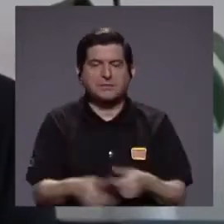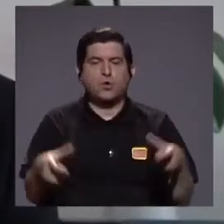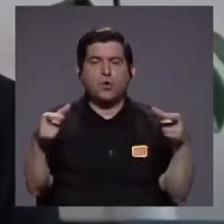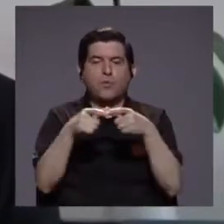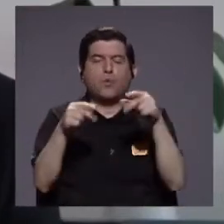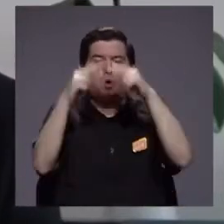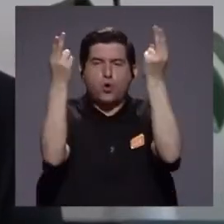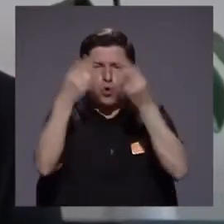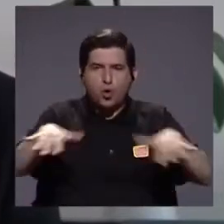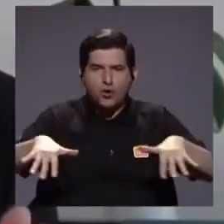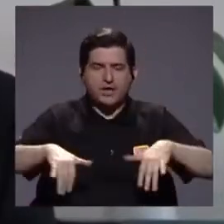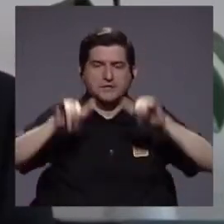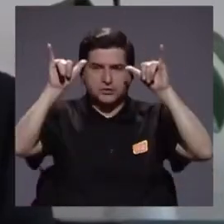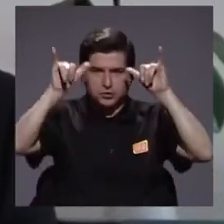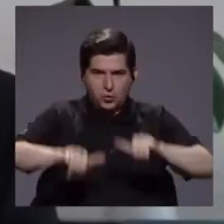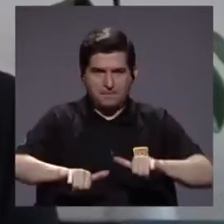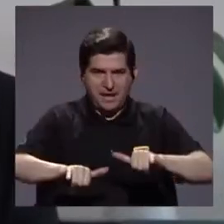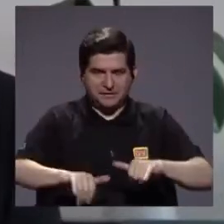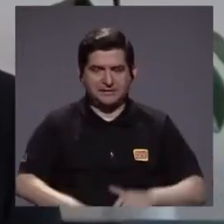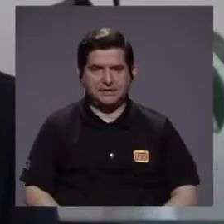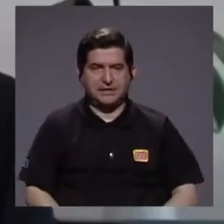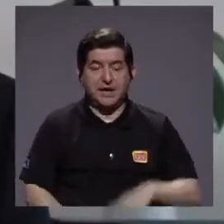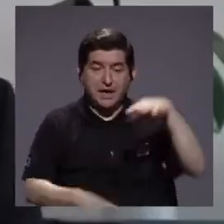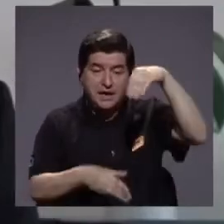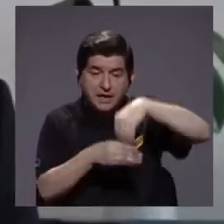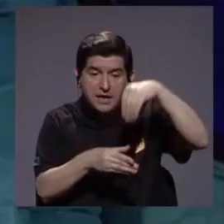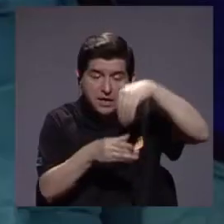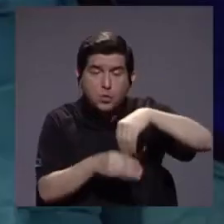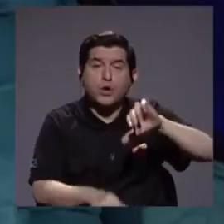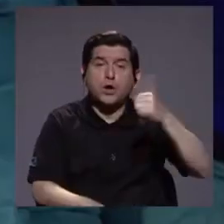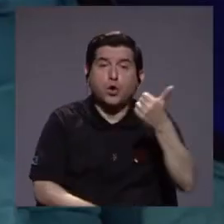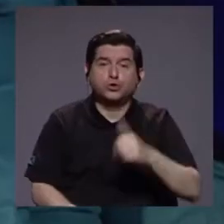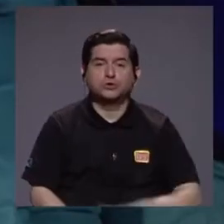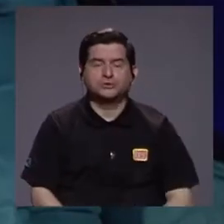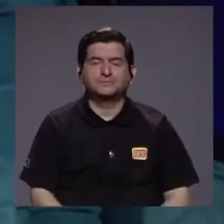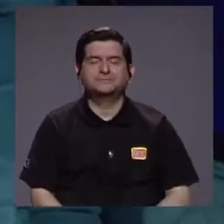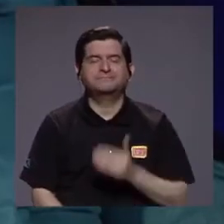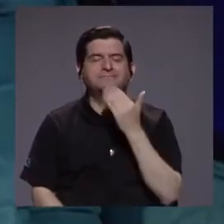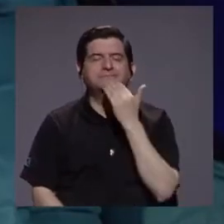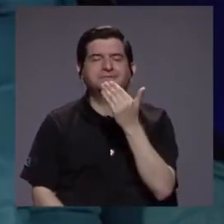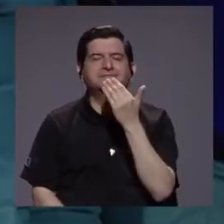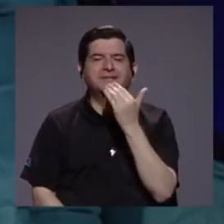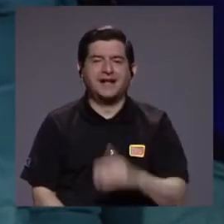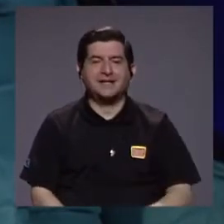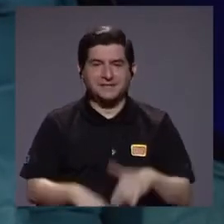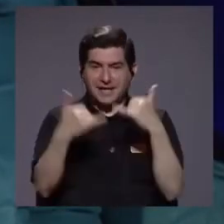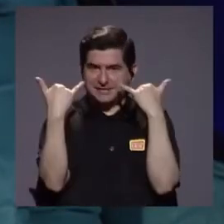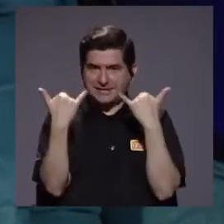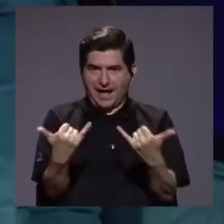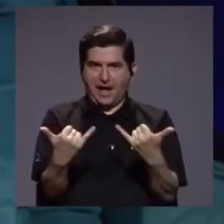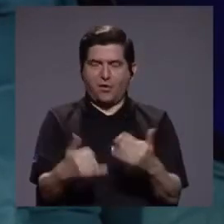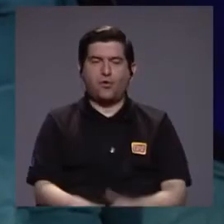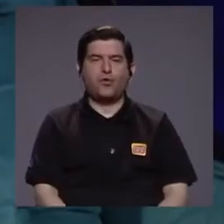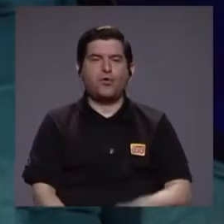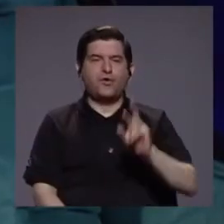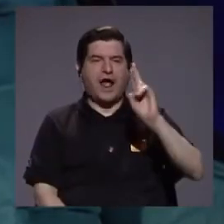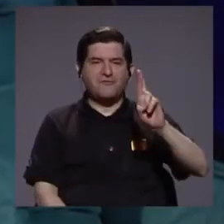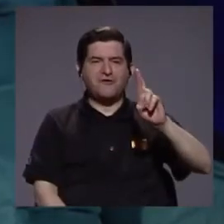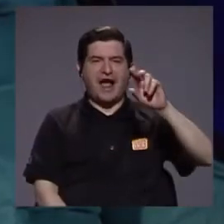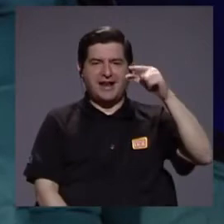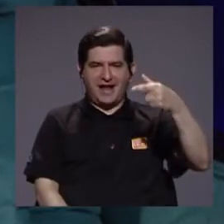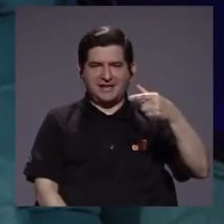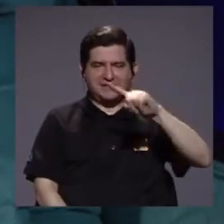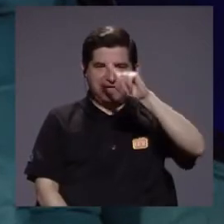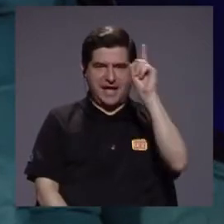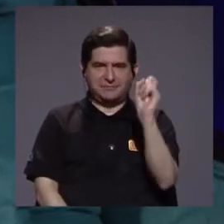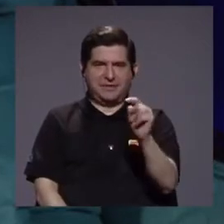se mantengan e incluir otros. Muchas gracias. Ahora le corresponde al señor Ralph García